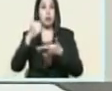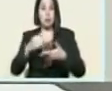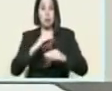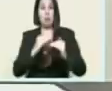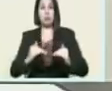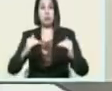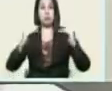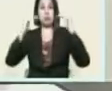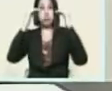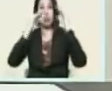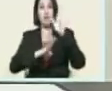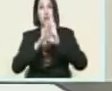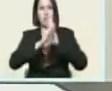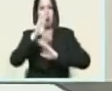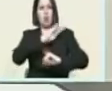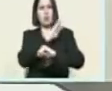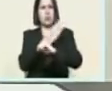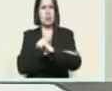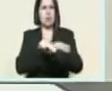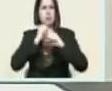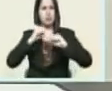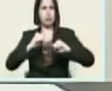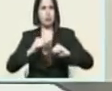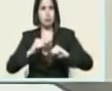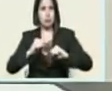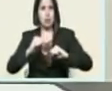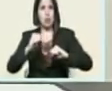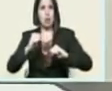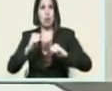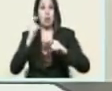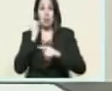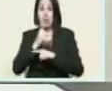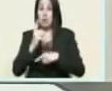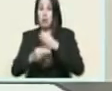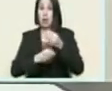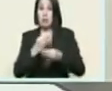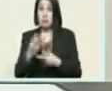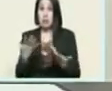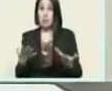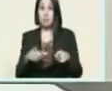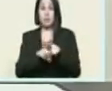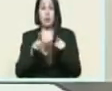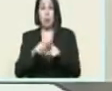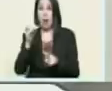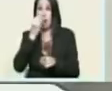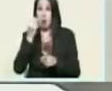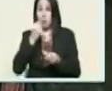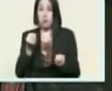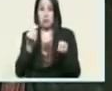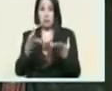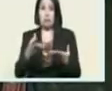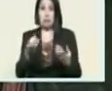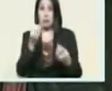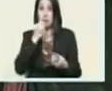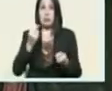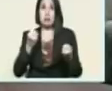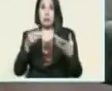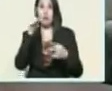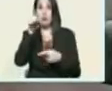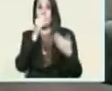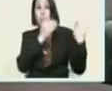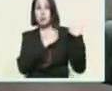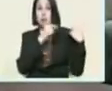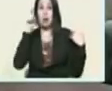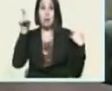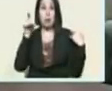para fortalecerse, no para quedar en lo que es. Y los CLAP, los comités locales de abastecimiento y producción, Freddy, es tu responsabilidad, tienen que